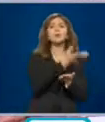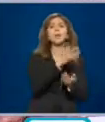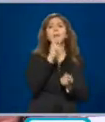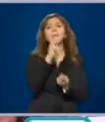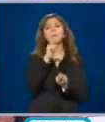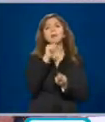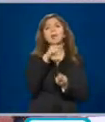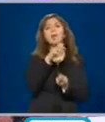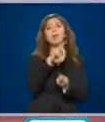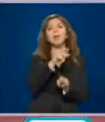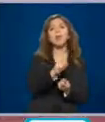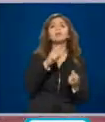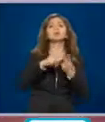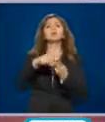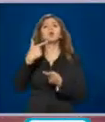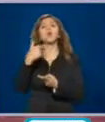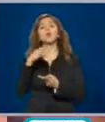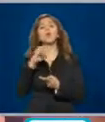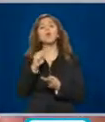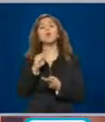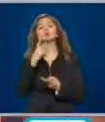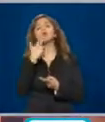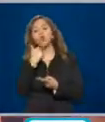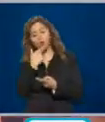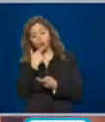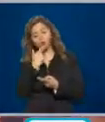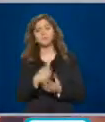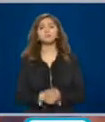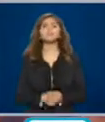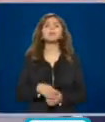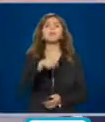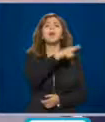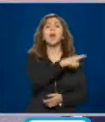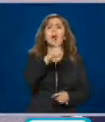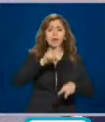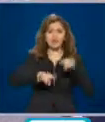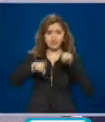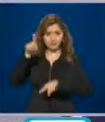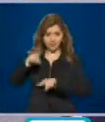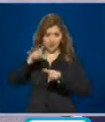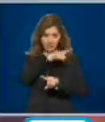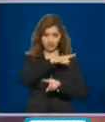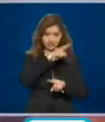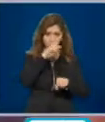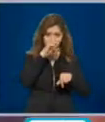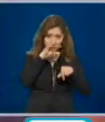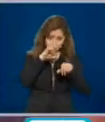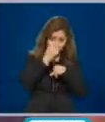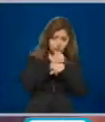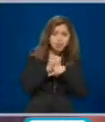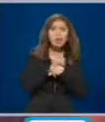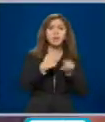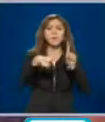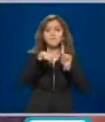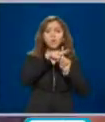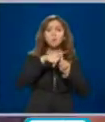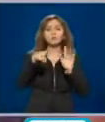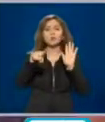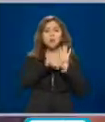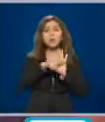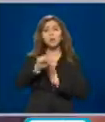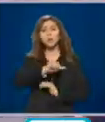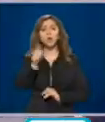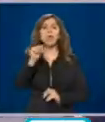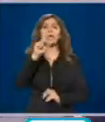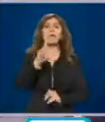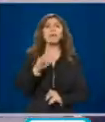rojos, etcétera, ¿no? Doctor, hay varios tipos de sangre, positivas y negativas. Sí. Yo no lo sé, usted es médico, pero creo que hay una, por ejemplo, la RH negativa,